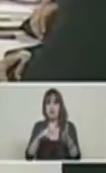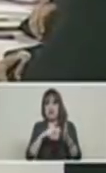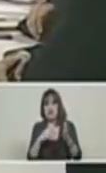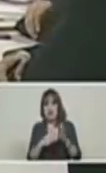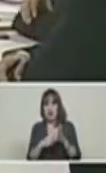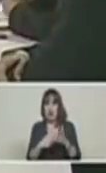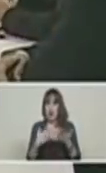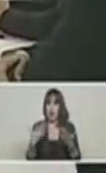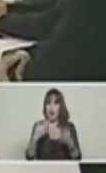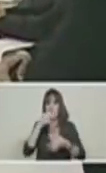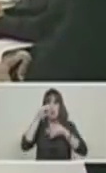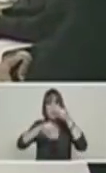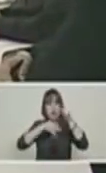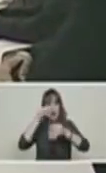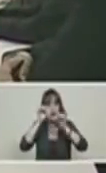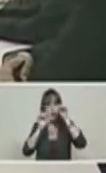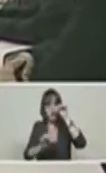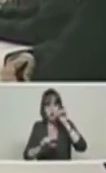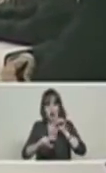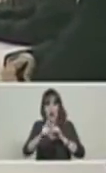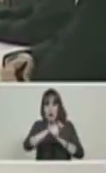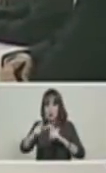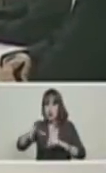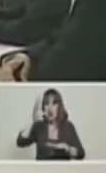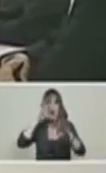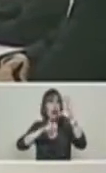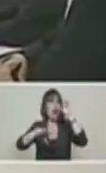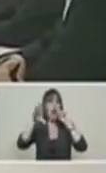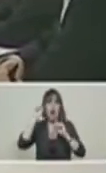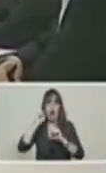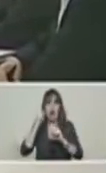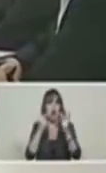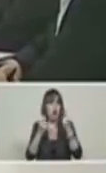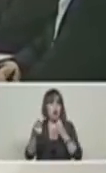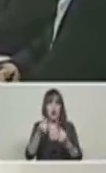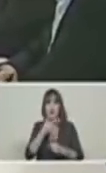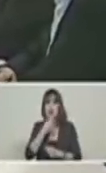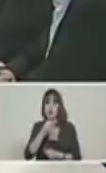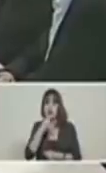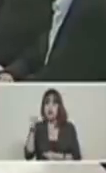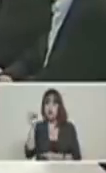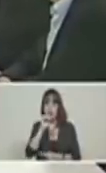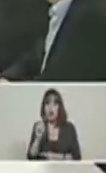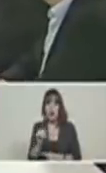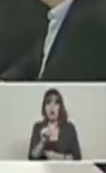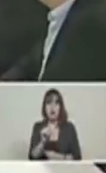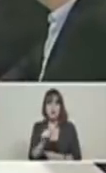Y poder explicar, los bolívares soberanos que